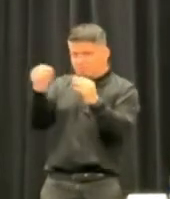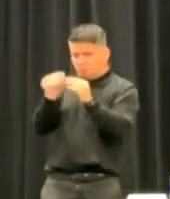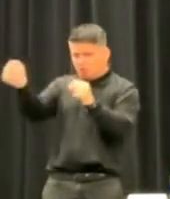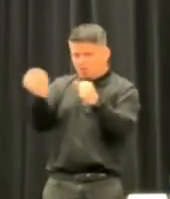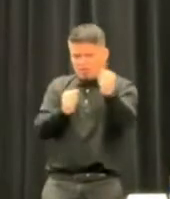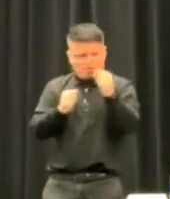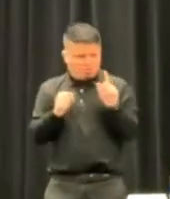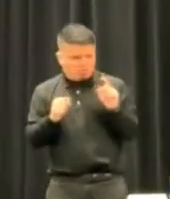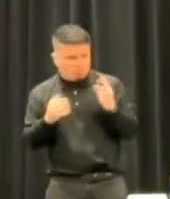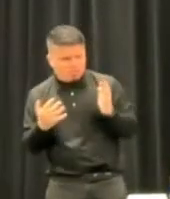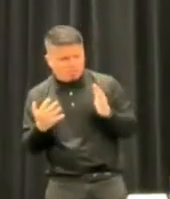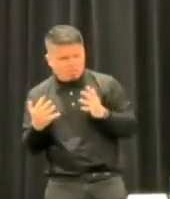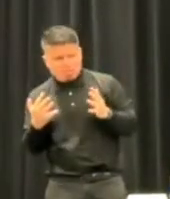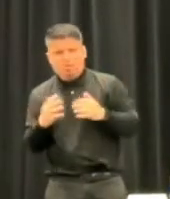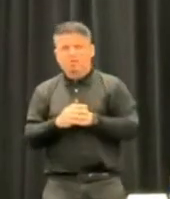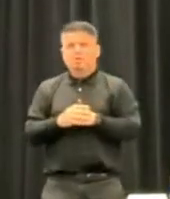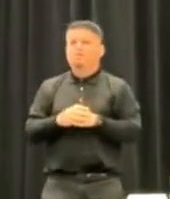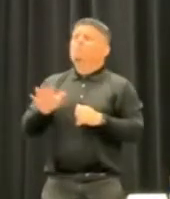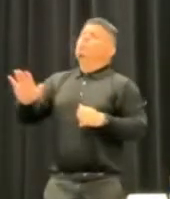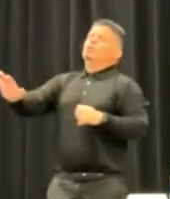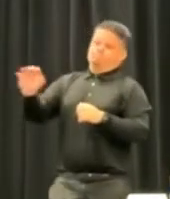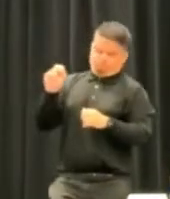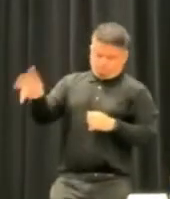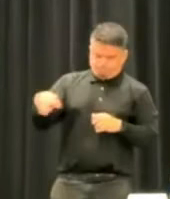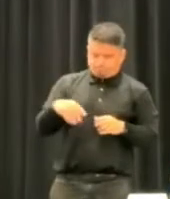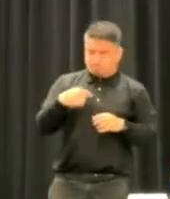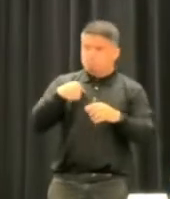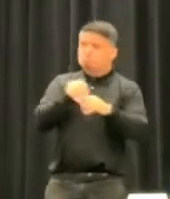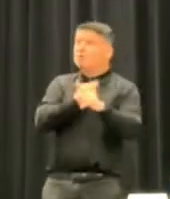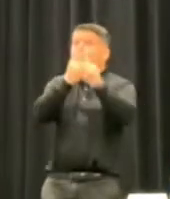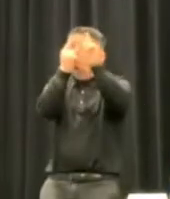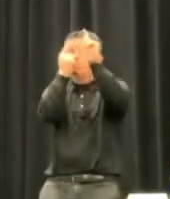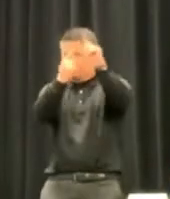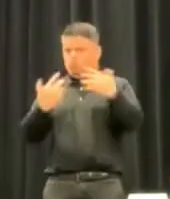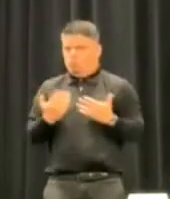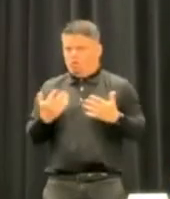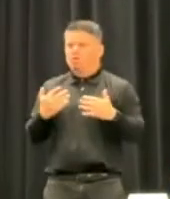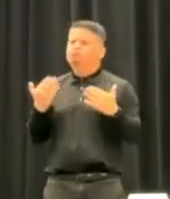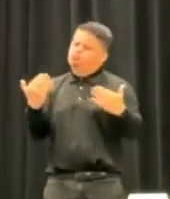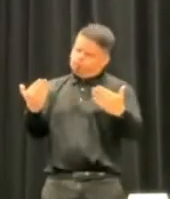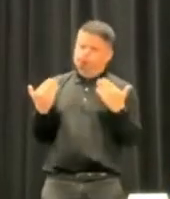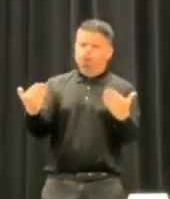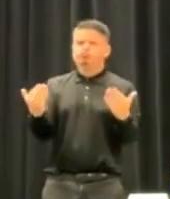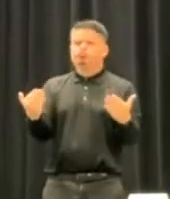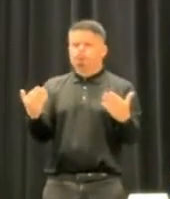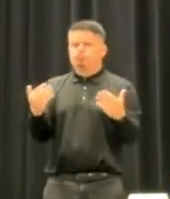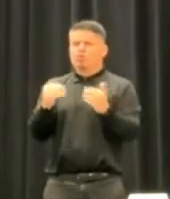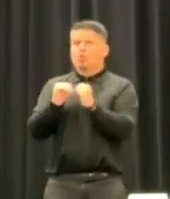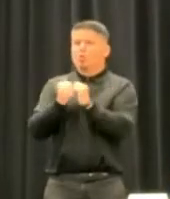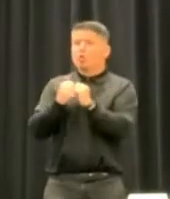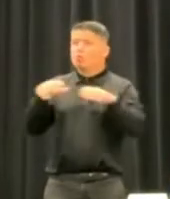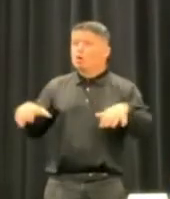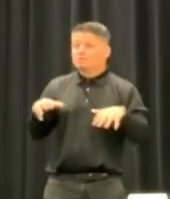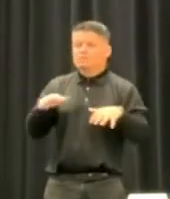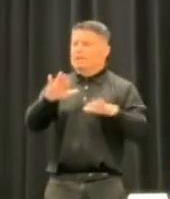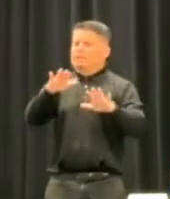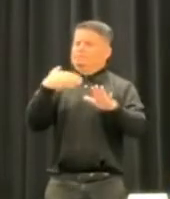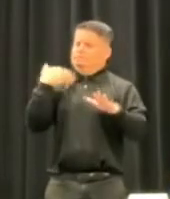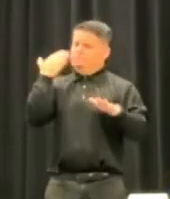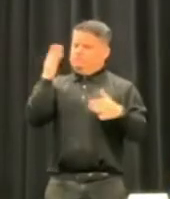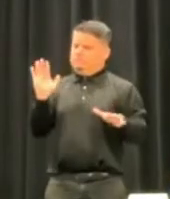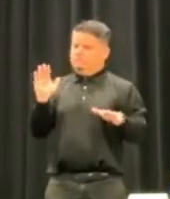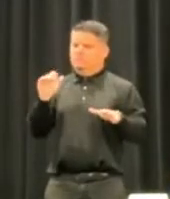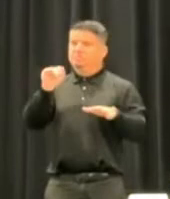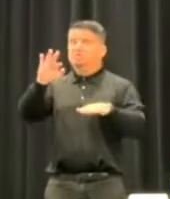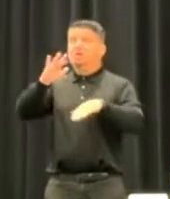la misión de ejecutar de la forma que se tenga que ejecutar se tiene que ejecutar si hay plazas disponibles y tienen que